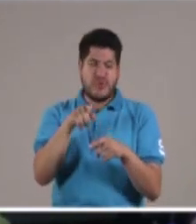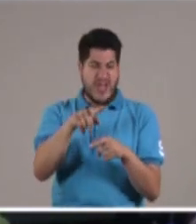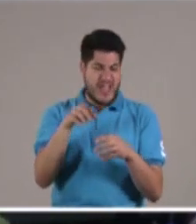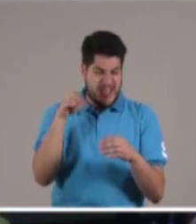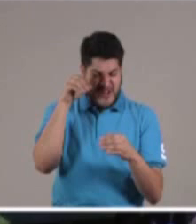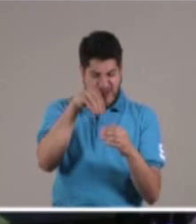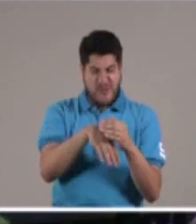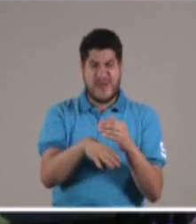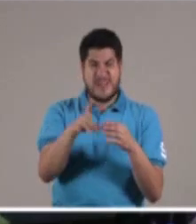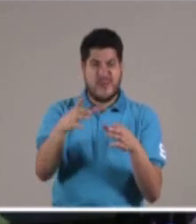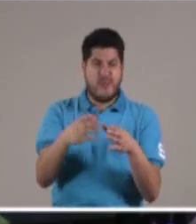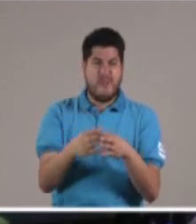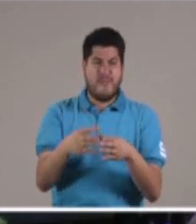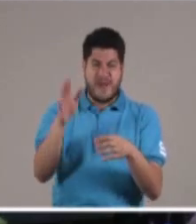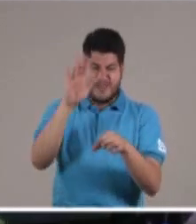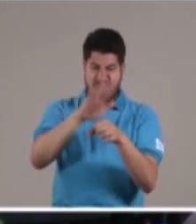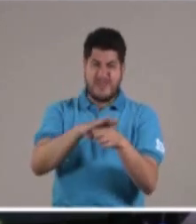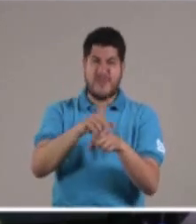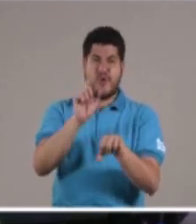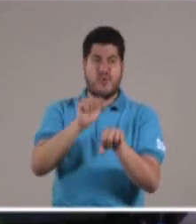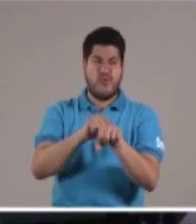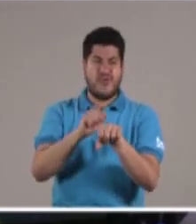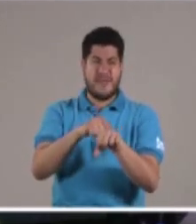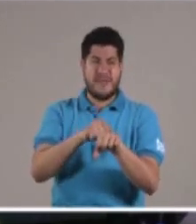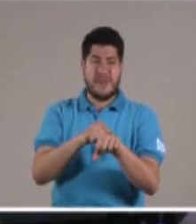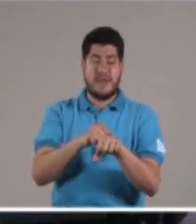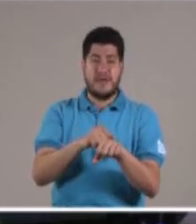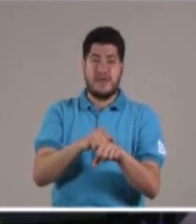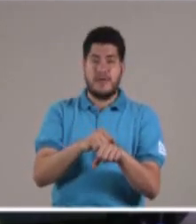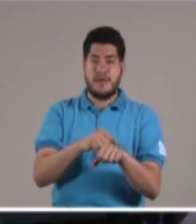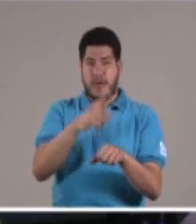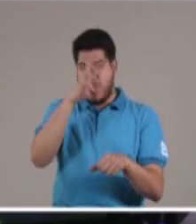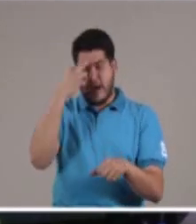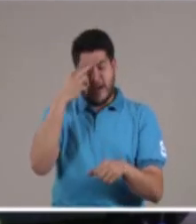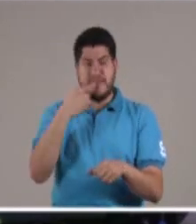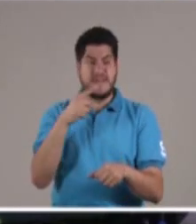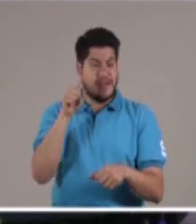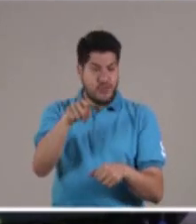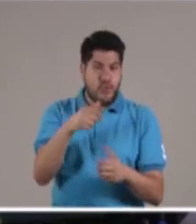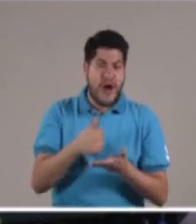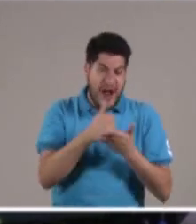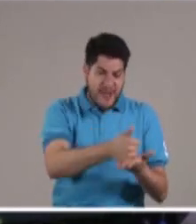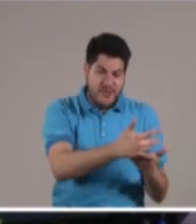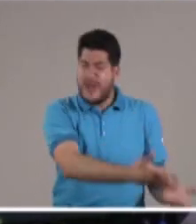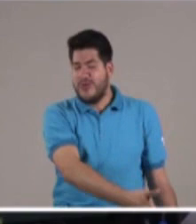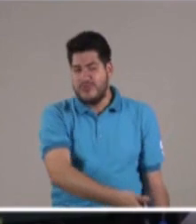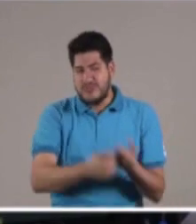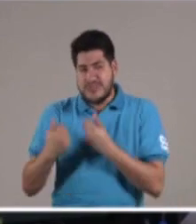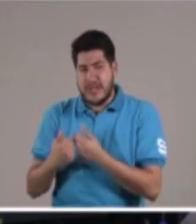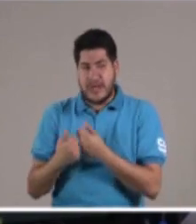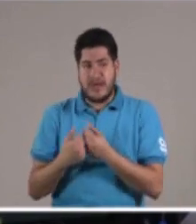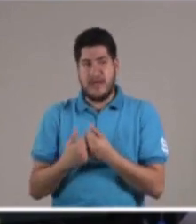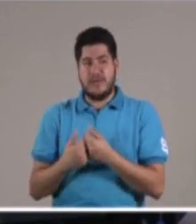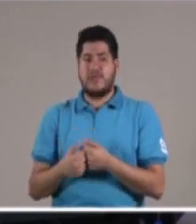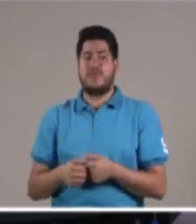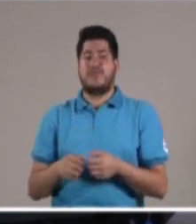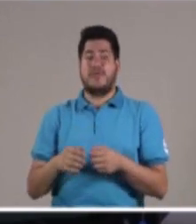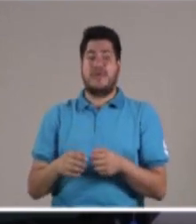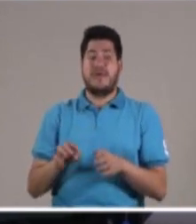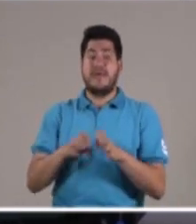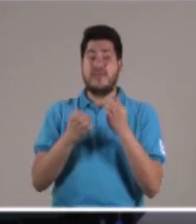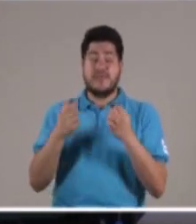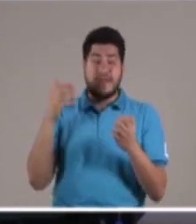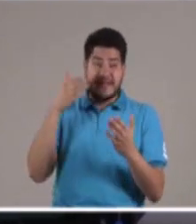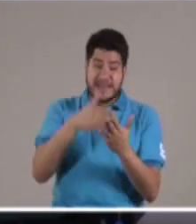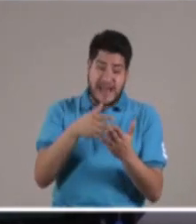la a la mitad del patio y agarra gente y lo sacas de ahí sácalo de ahí y hermano y eran y lo